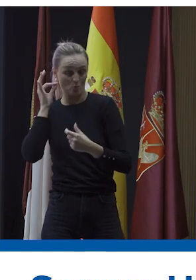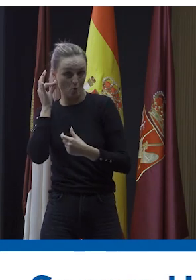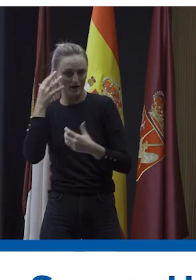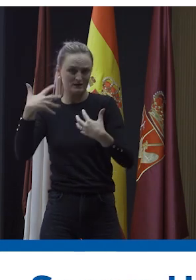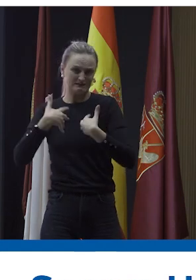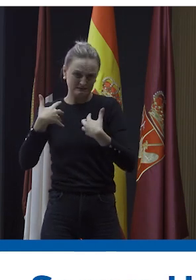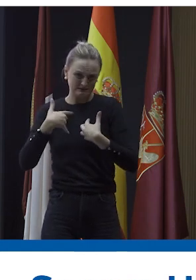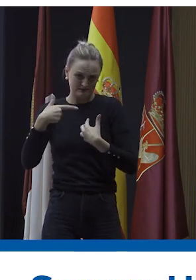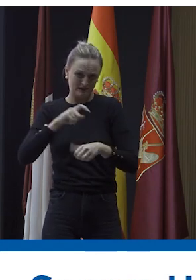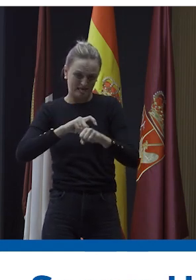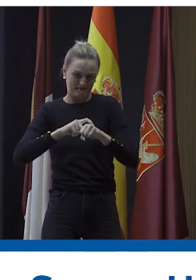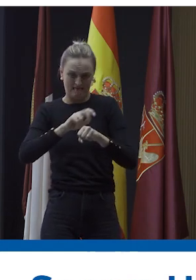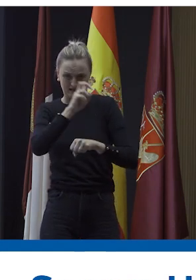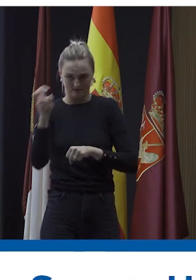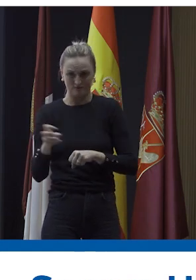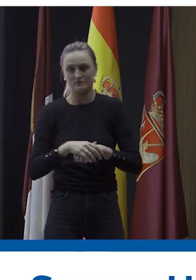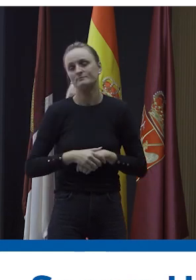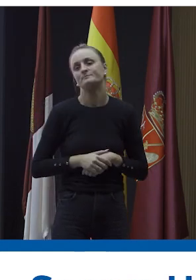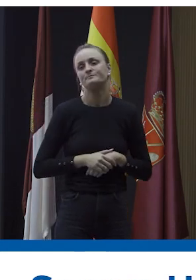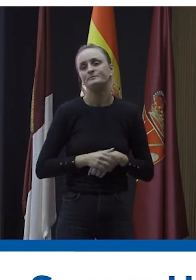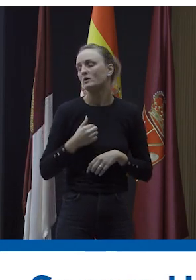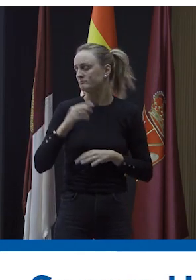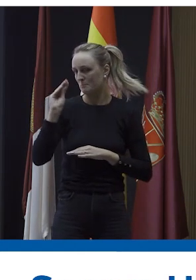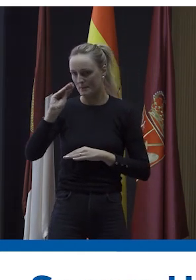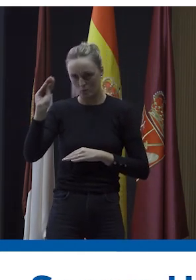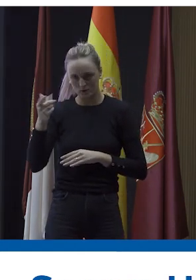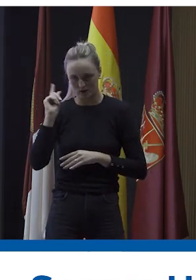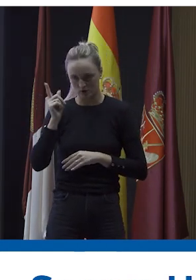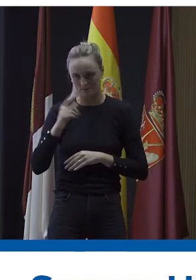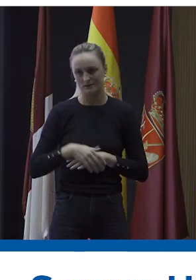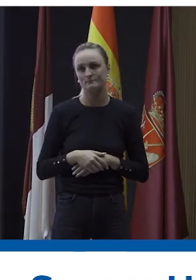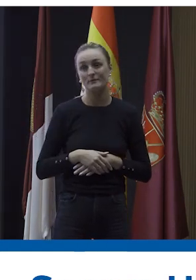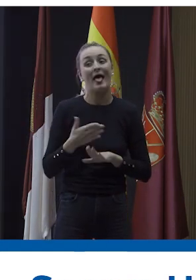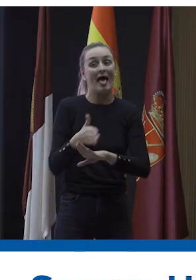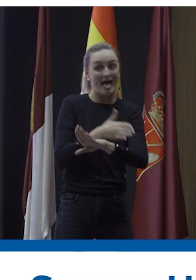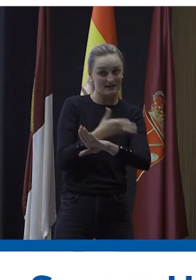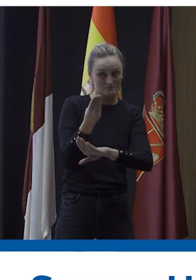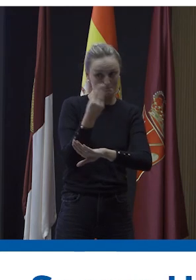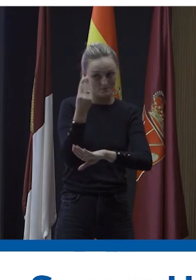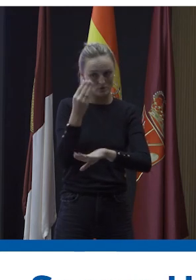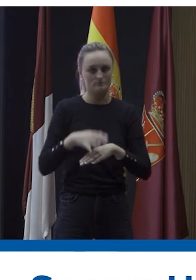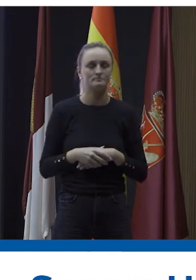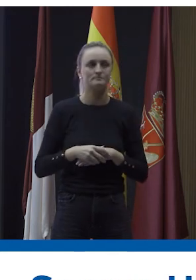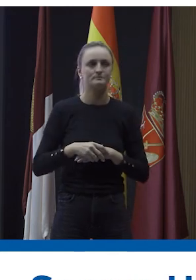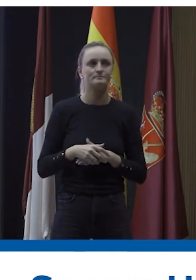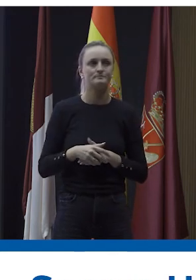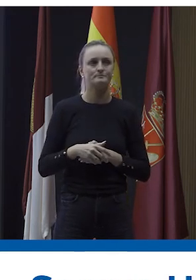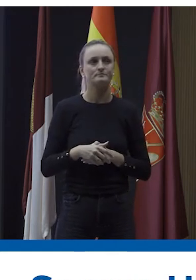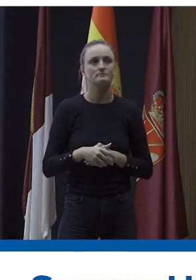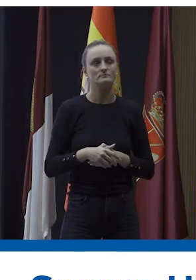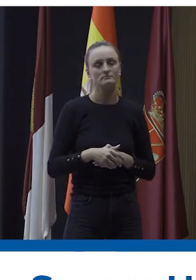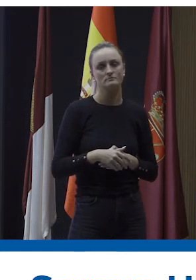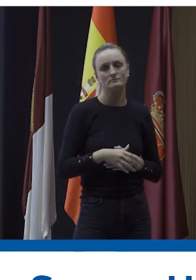¿vale? Solo hay que consultar por ellos, ¿vale? Y cuanto antes, mejor, porque no está